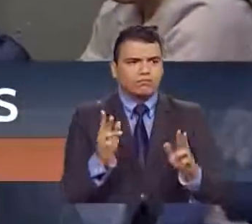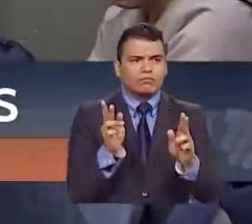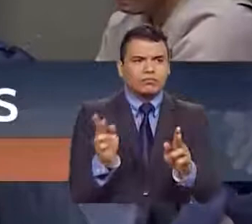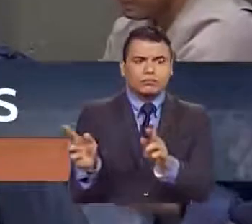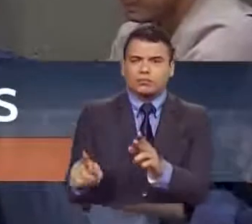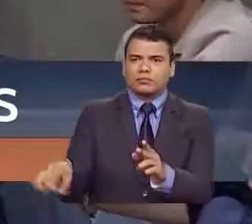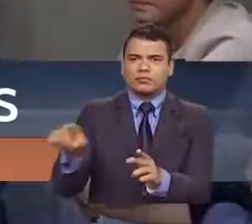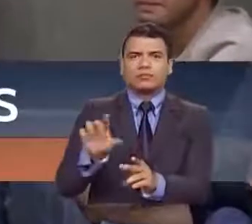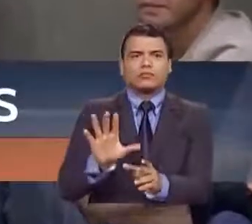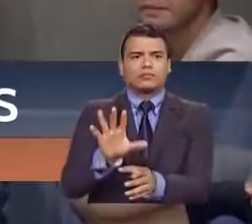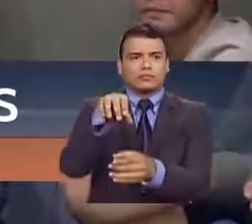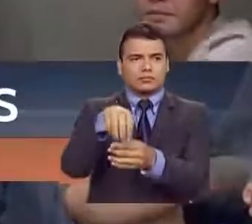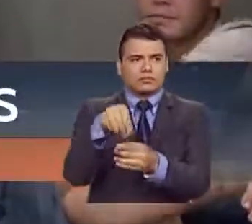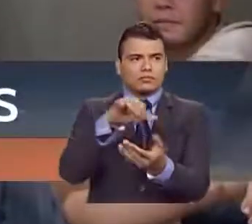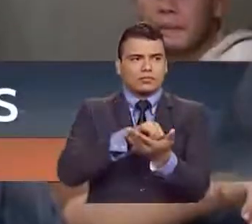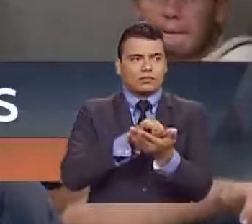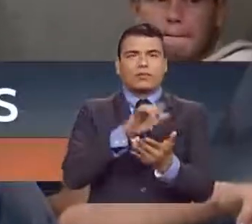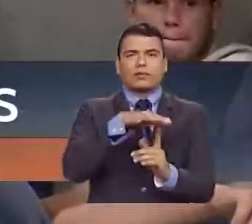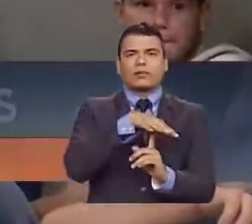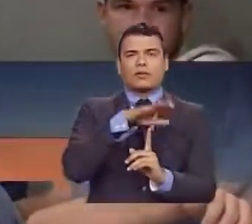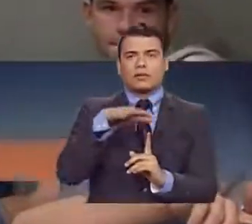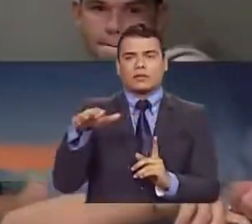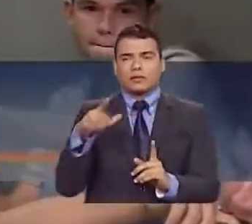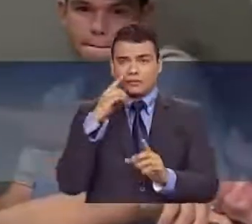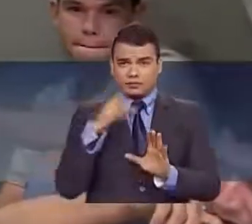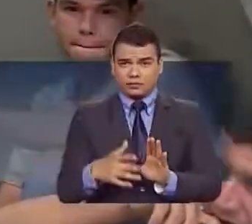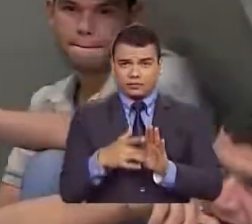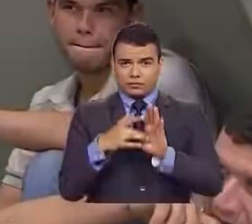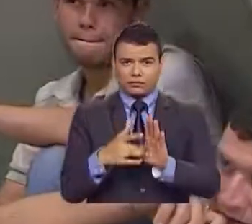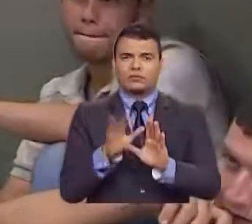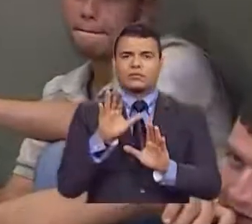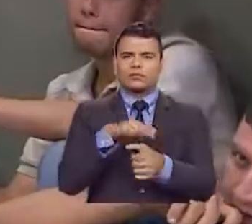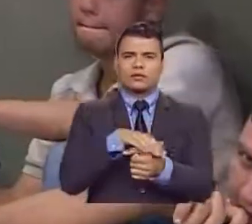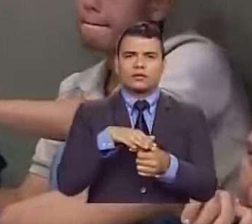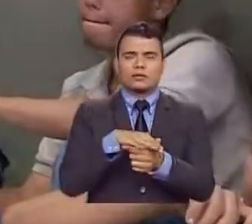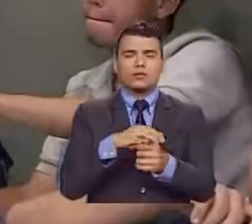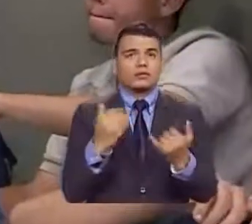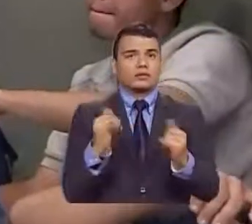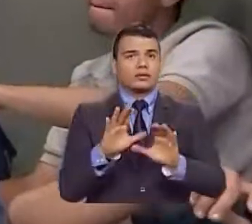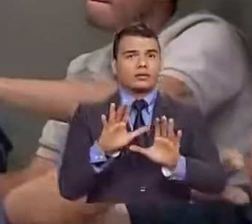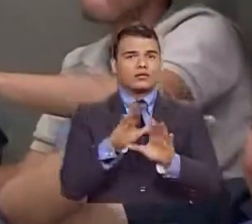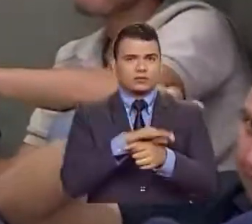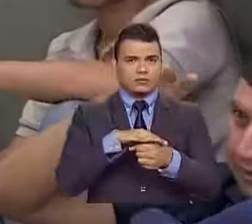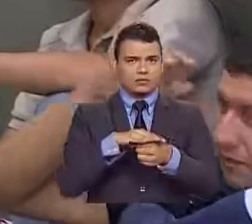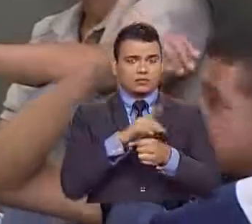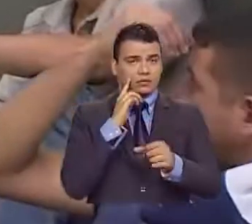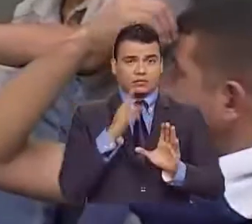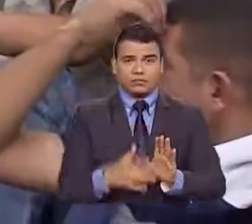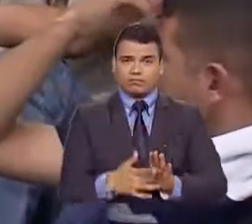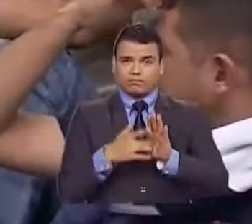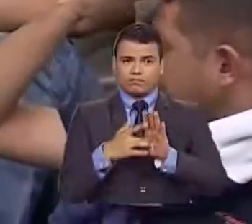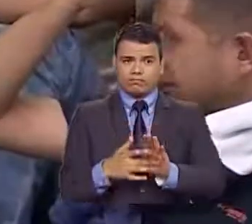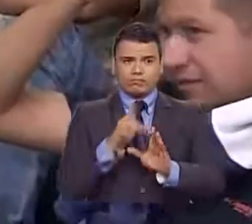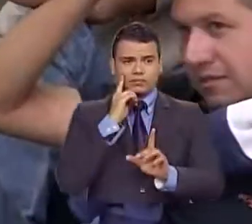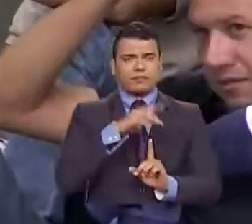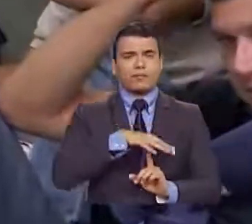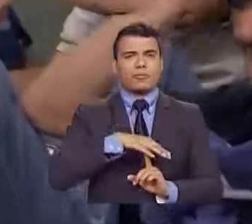toda la gente aquí en la terminal de transportes. Con imágenes de cómo está en este momento la situación, nos despedimos